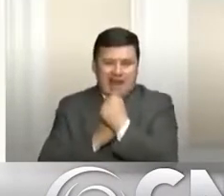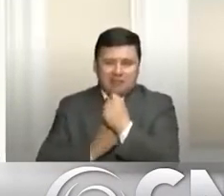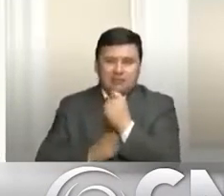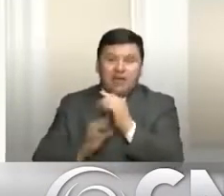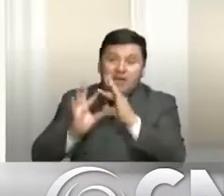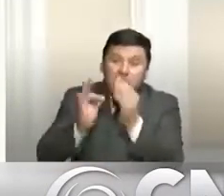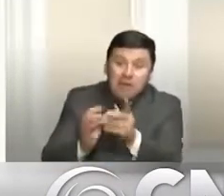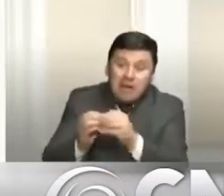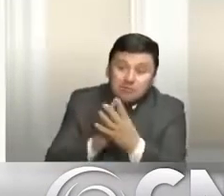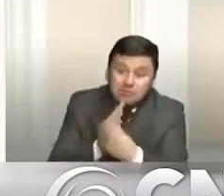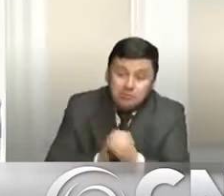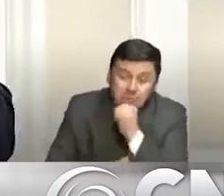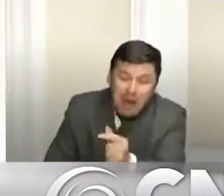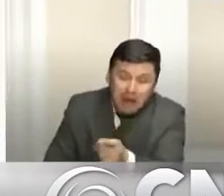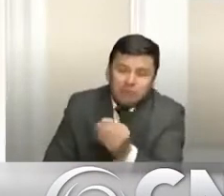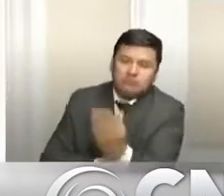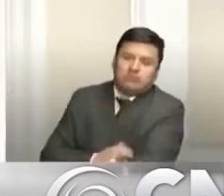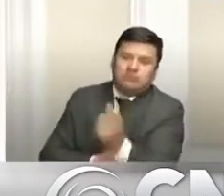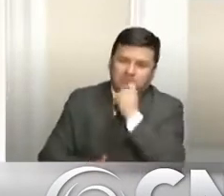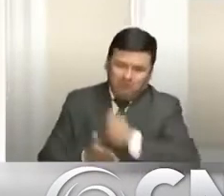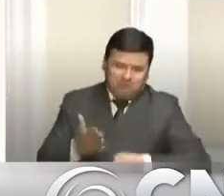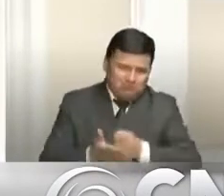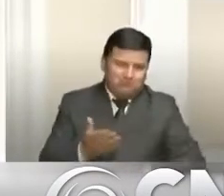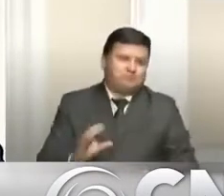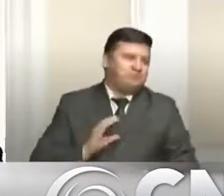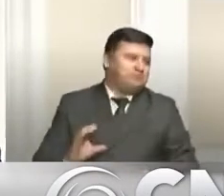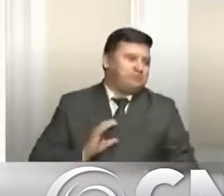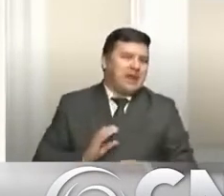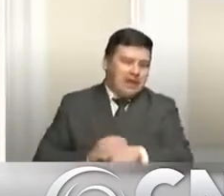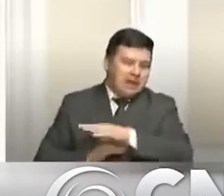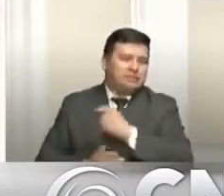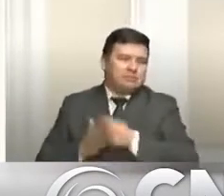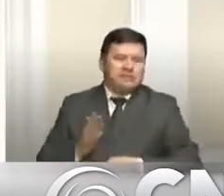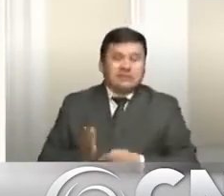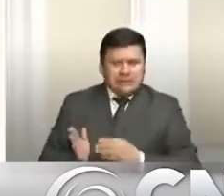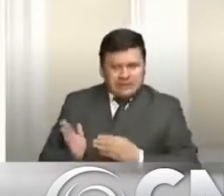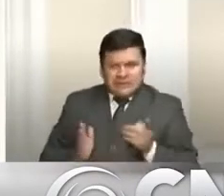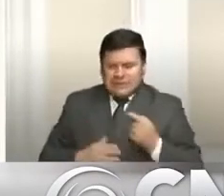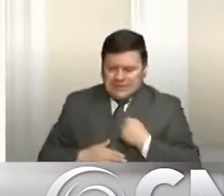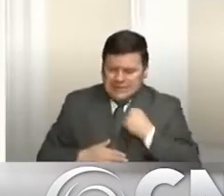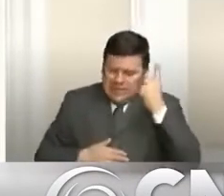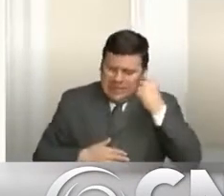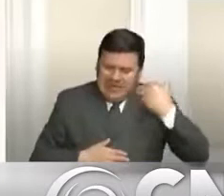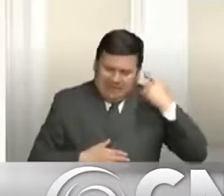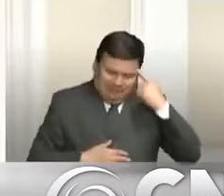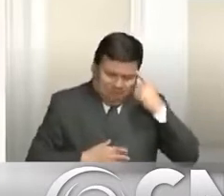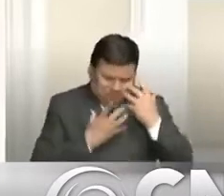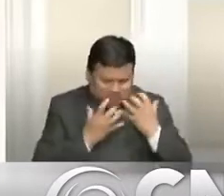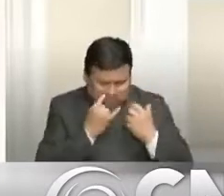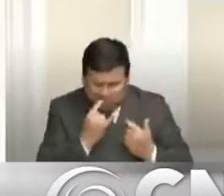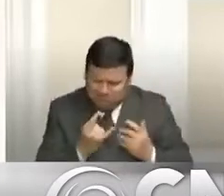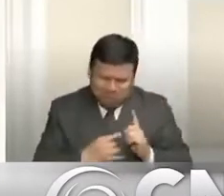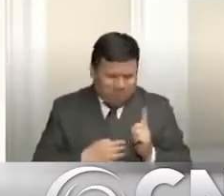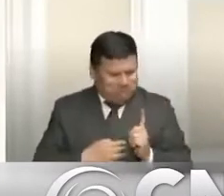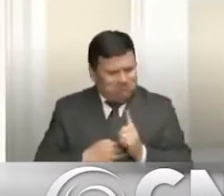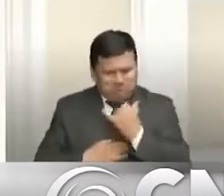del iva las familias más vulnerables ha estado presente desde nuestro plan de desarrollo ha sido una obsesión nuestra que la íbamos